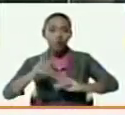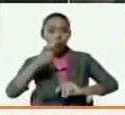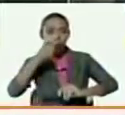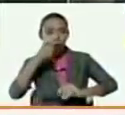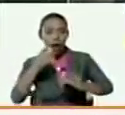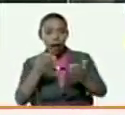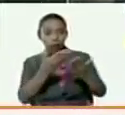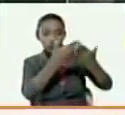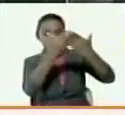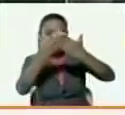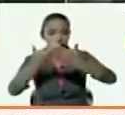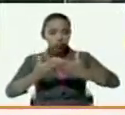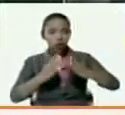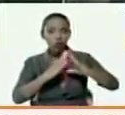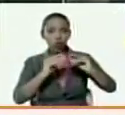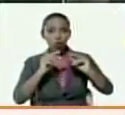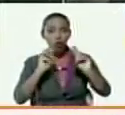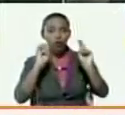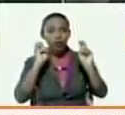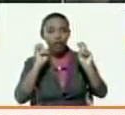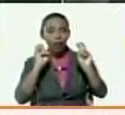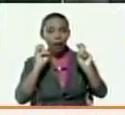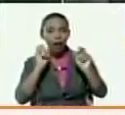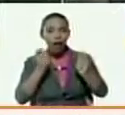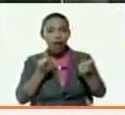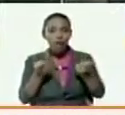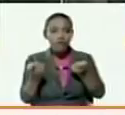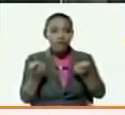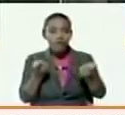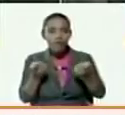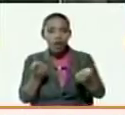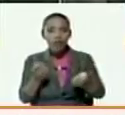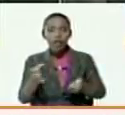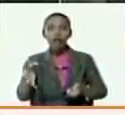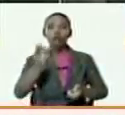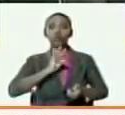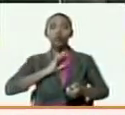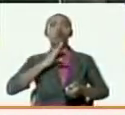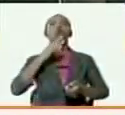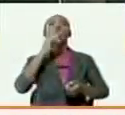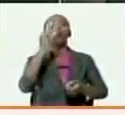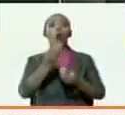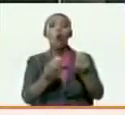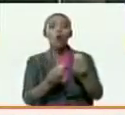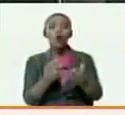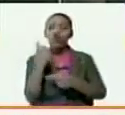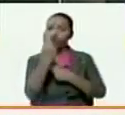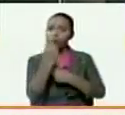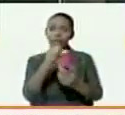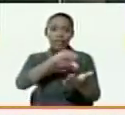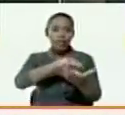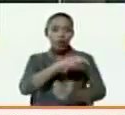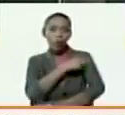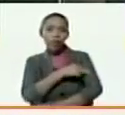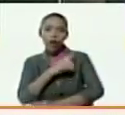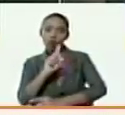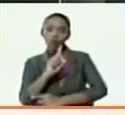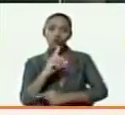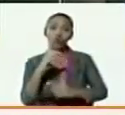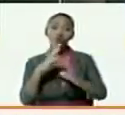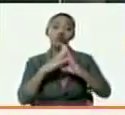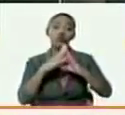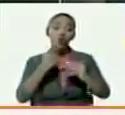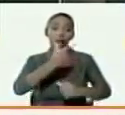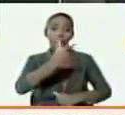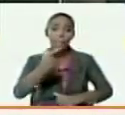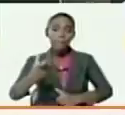tema que tiene que ver con el manejo del coronavirus, no solamente en los centros hospitalarios, sino con todo el personal de salud